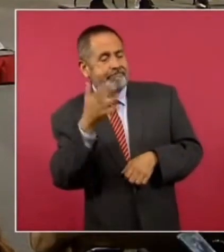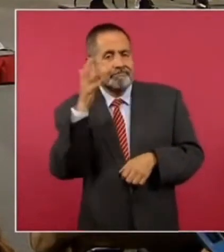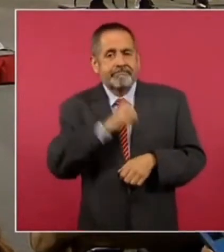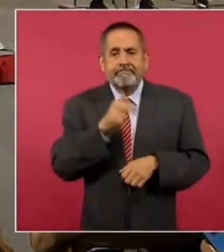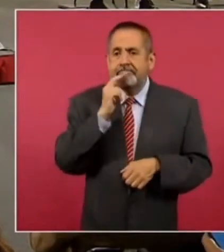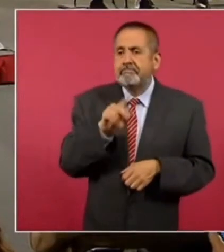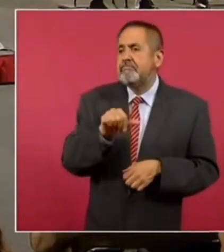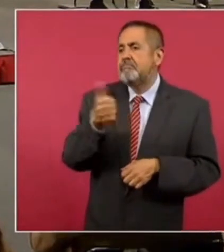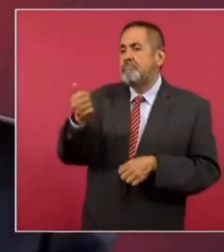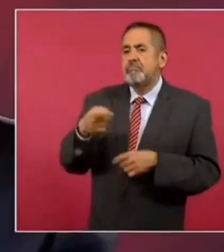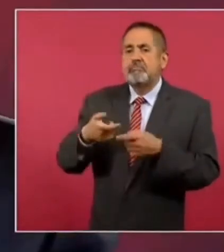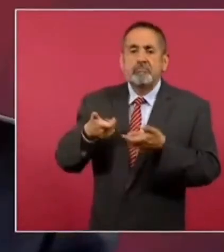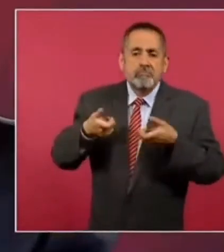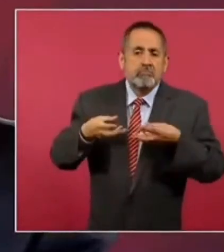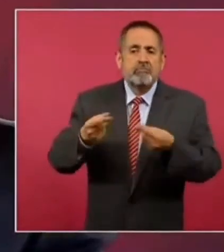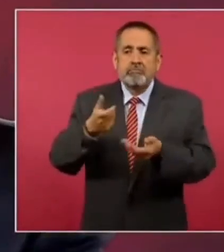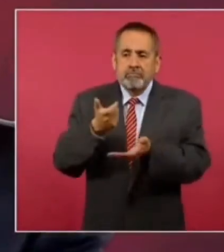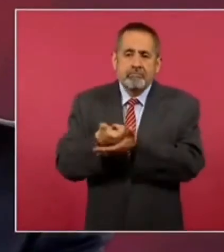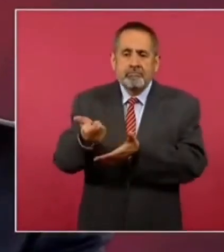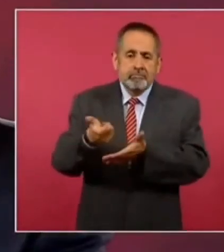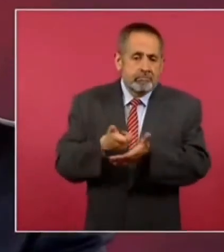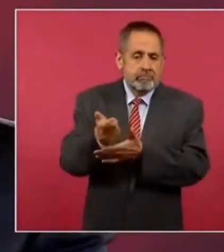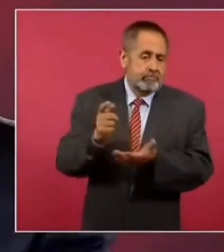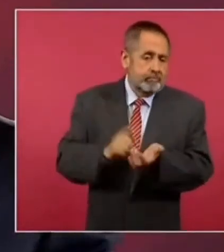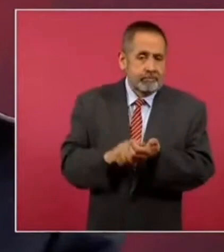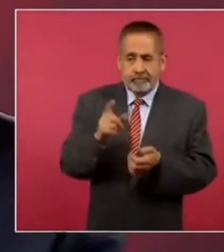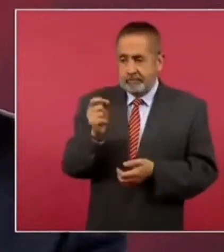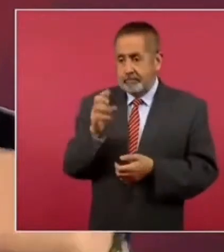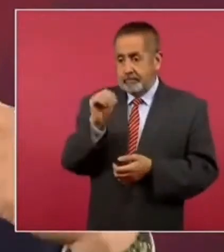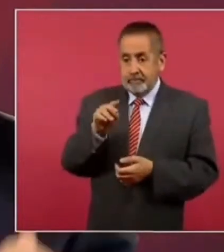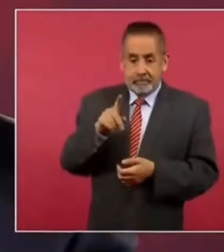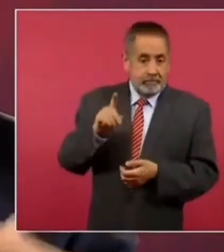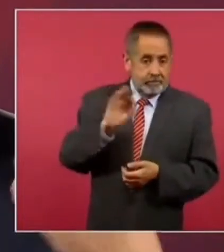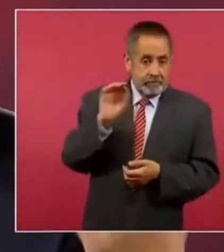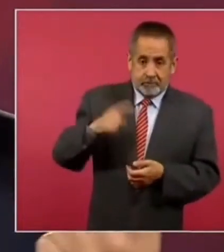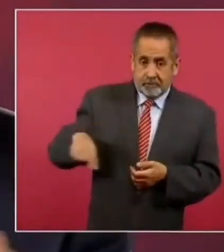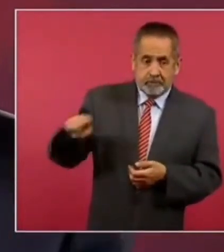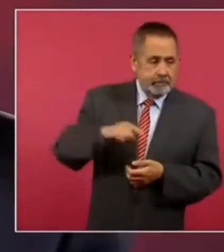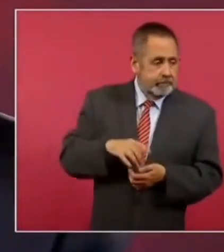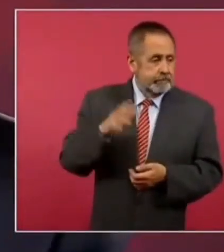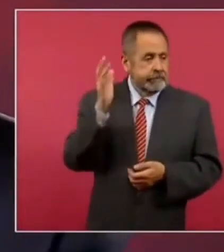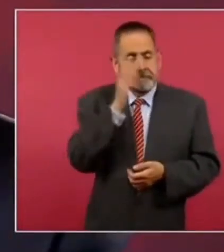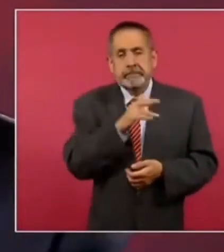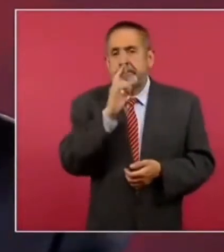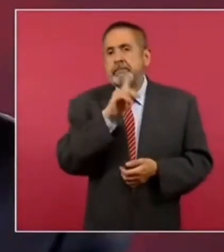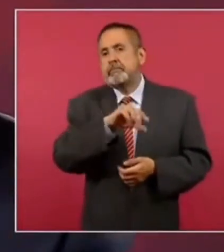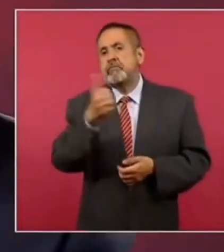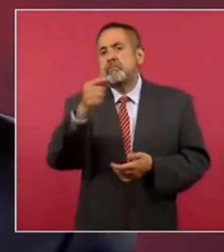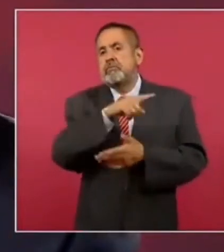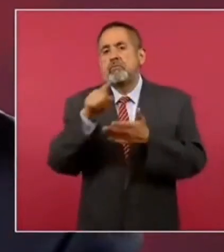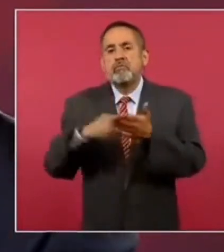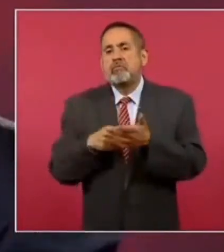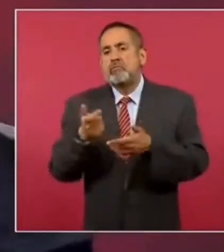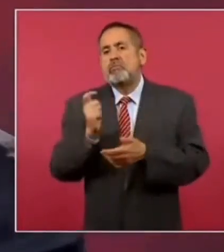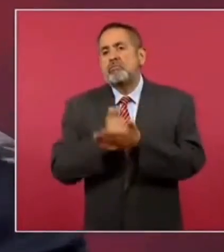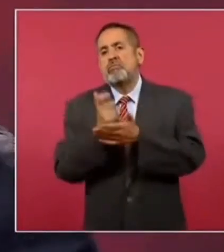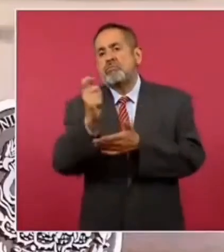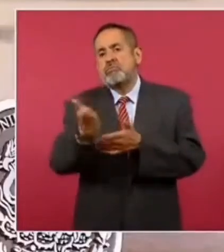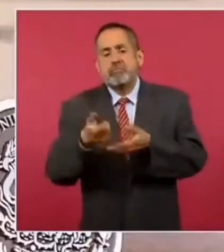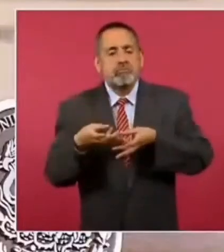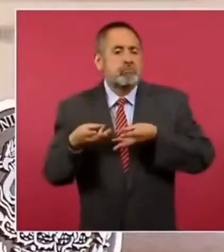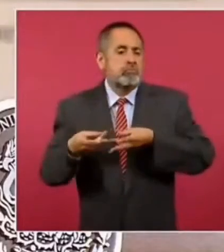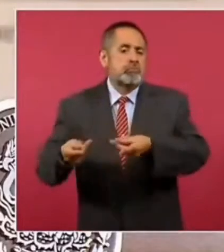mayor costo de gasto de bolsillo, con 29% de los pacientes que realizaban directamente en las farmacias. ¿Qué es